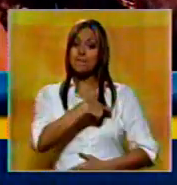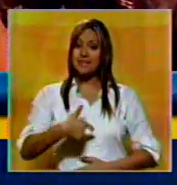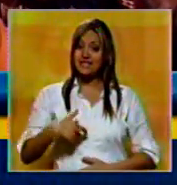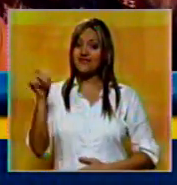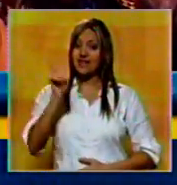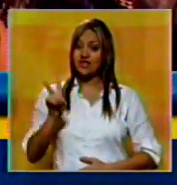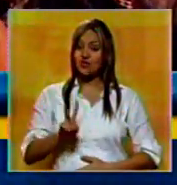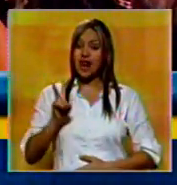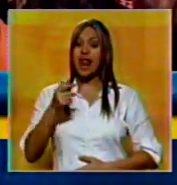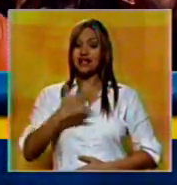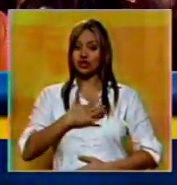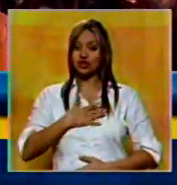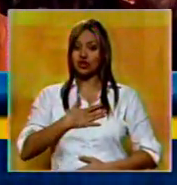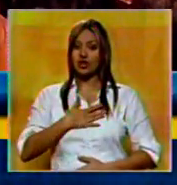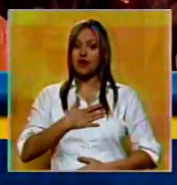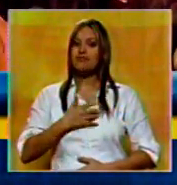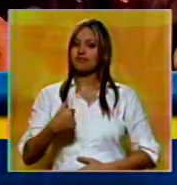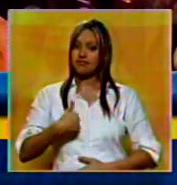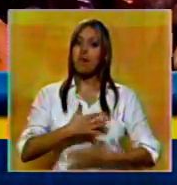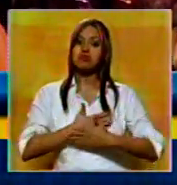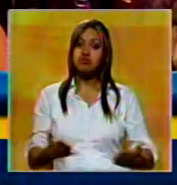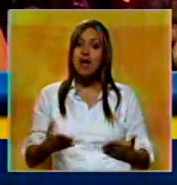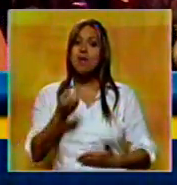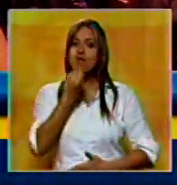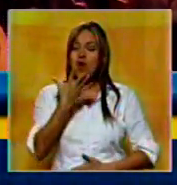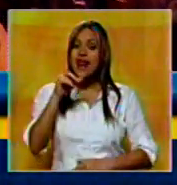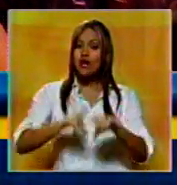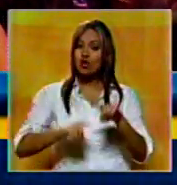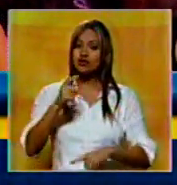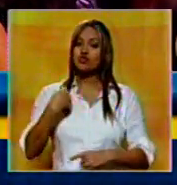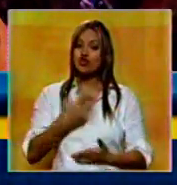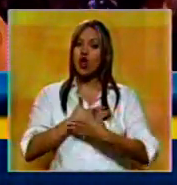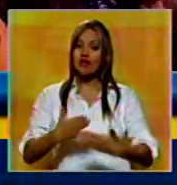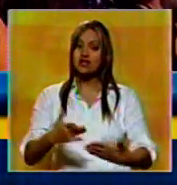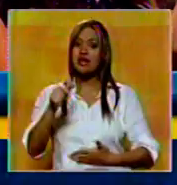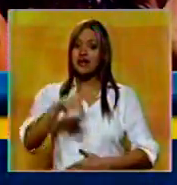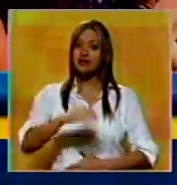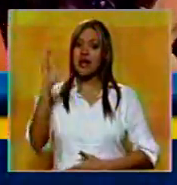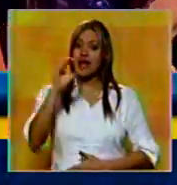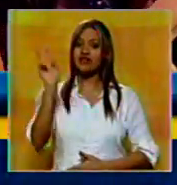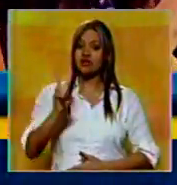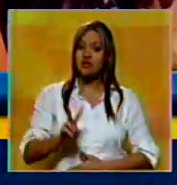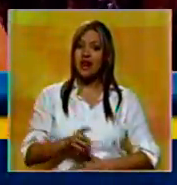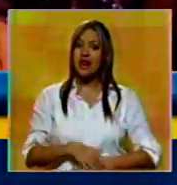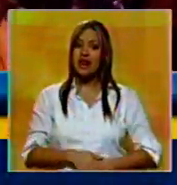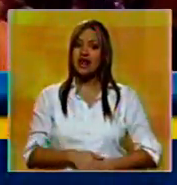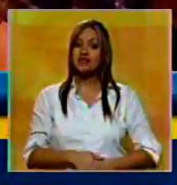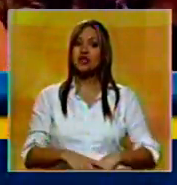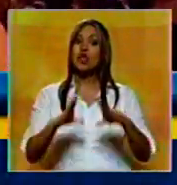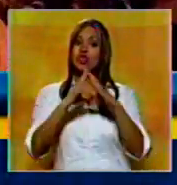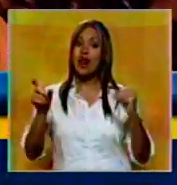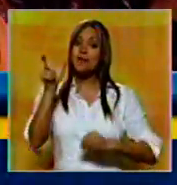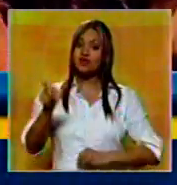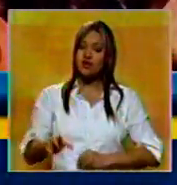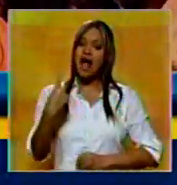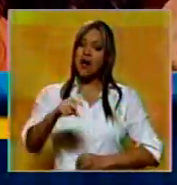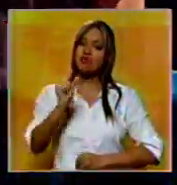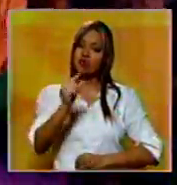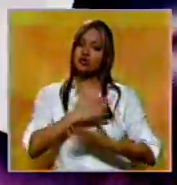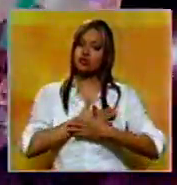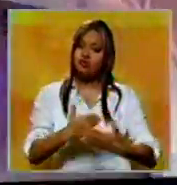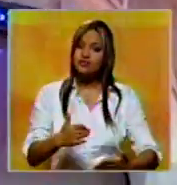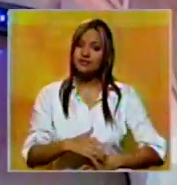Venezuela. Para mí es un placer poder colaborar con nobles causas aquí en Caracas, en Venezuela. Y bueno, que todo el mundo ponga su granito de